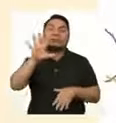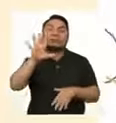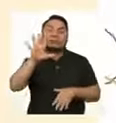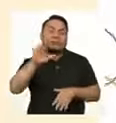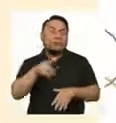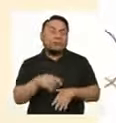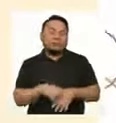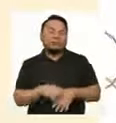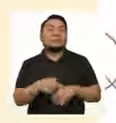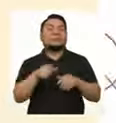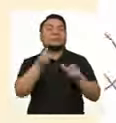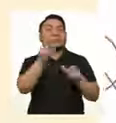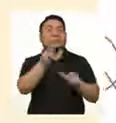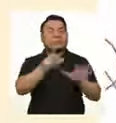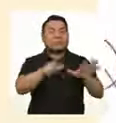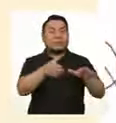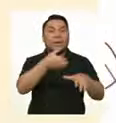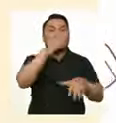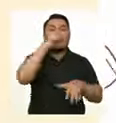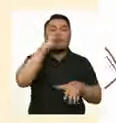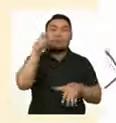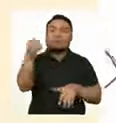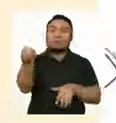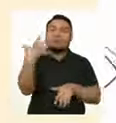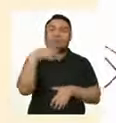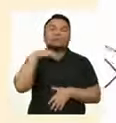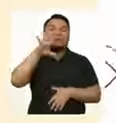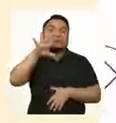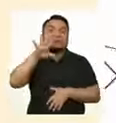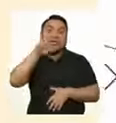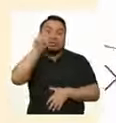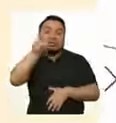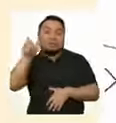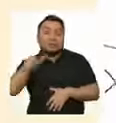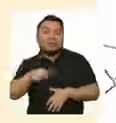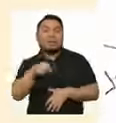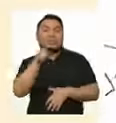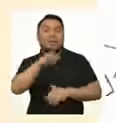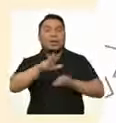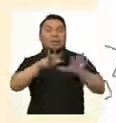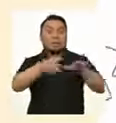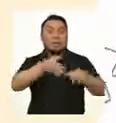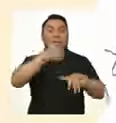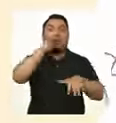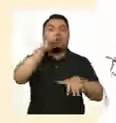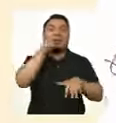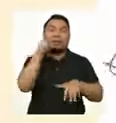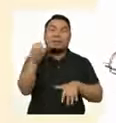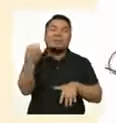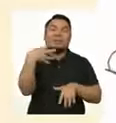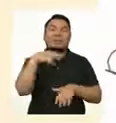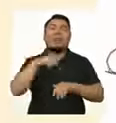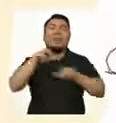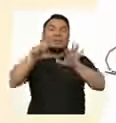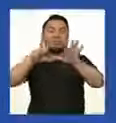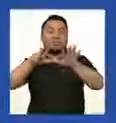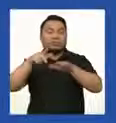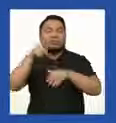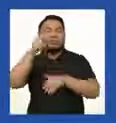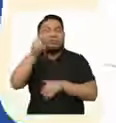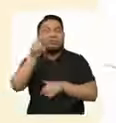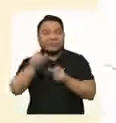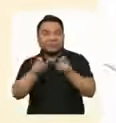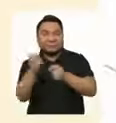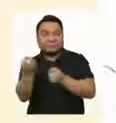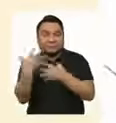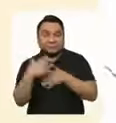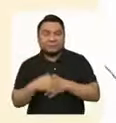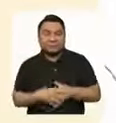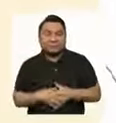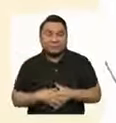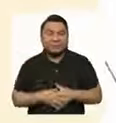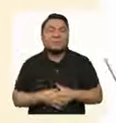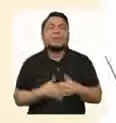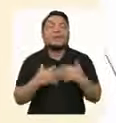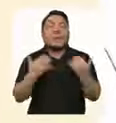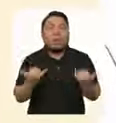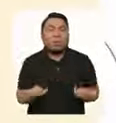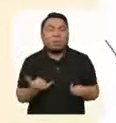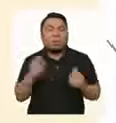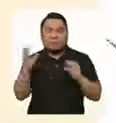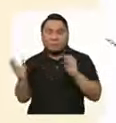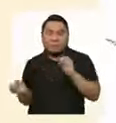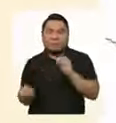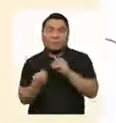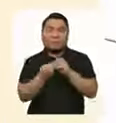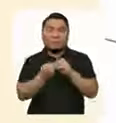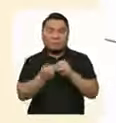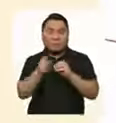rayitas. 7 vasos, 5 rayitas. Y 8 vasos, 4 rayitas. Ahora agregamos